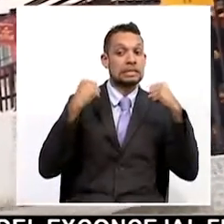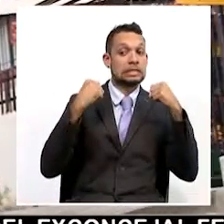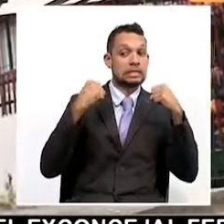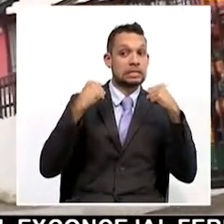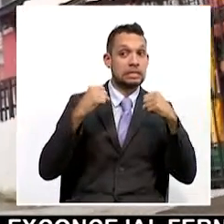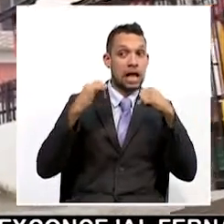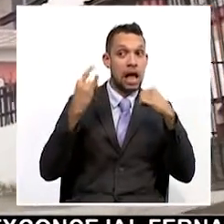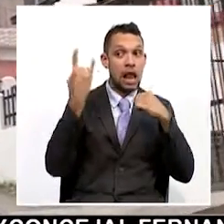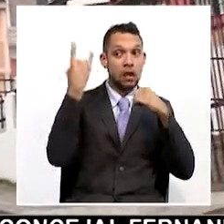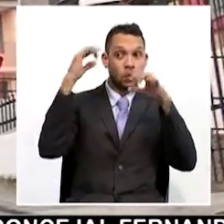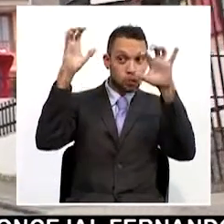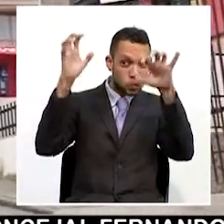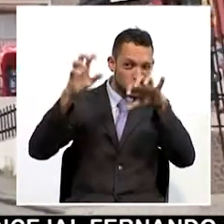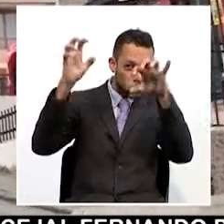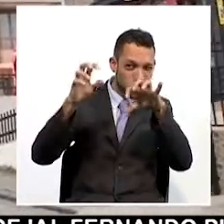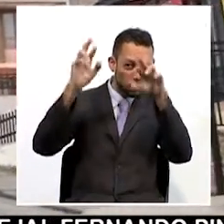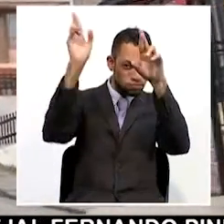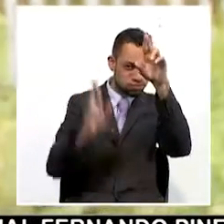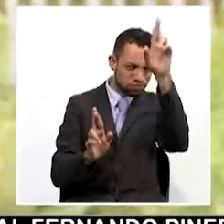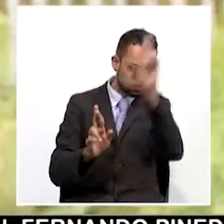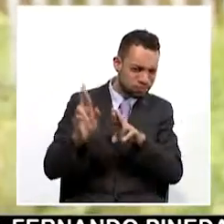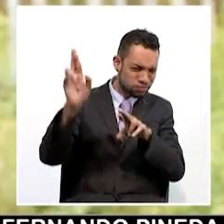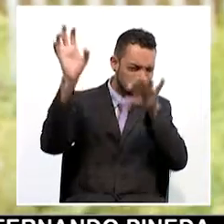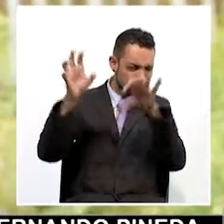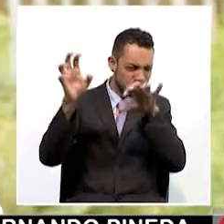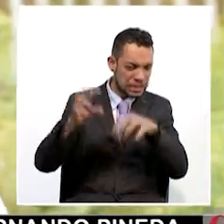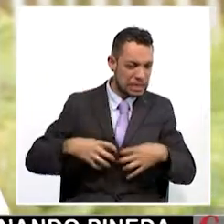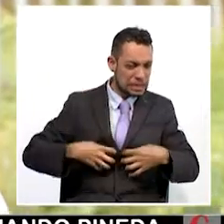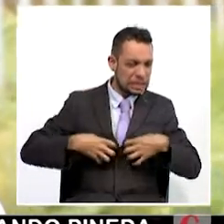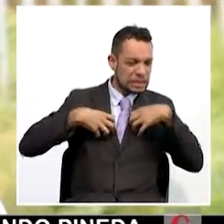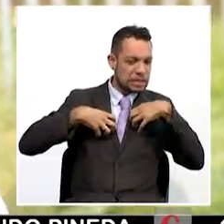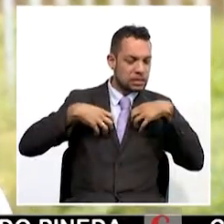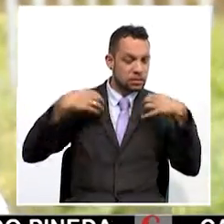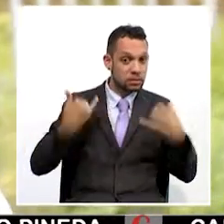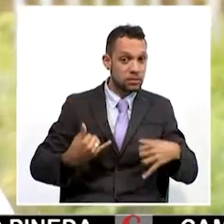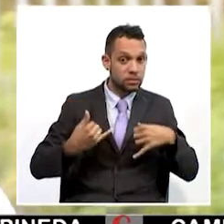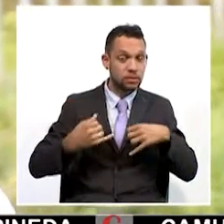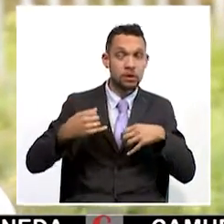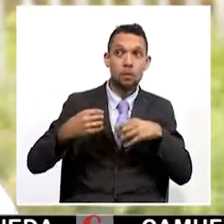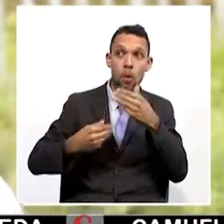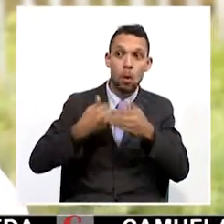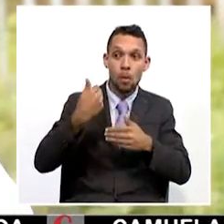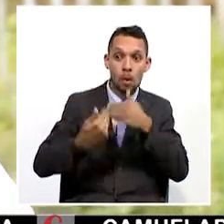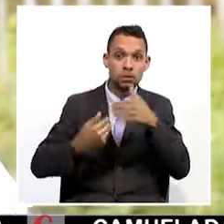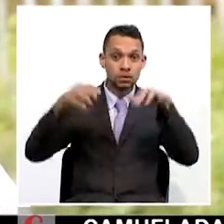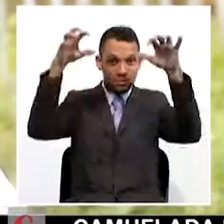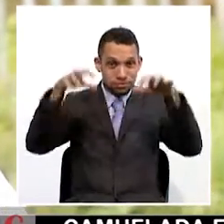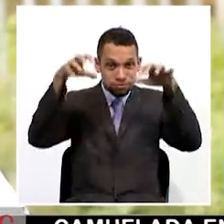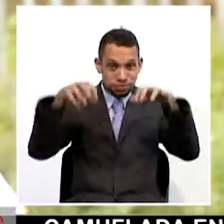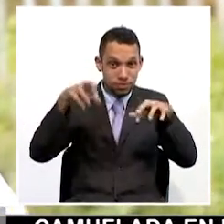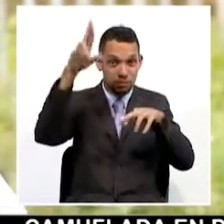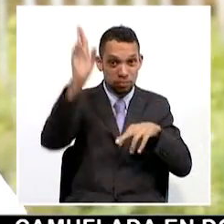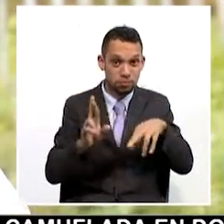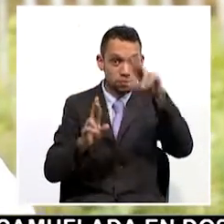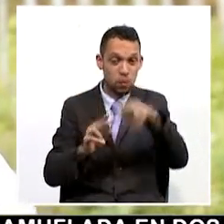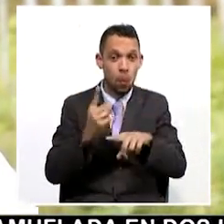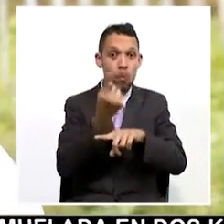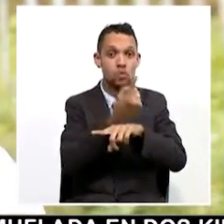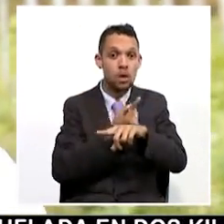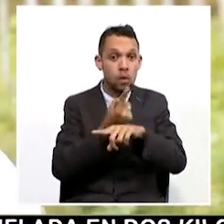que llueve fuertemente en Manizales. Con este invierno la tierra se va aflojando mucho y más, digamos, cuando llueve más de una hora